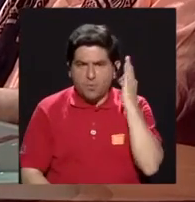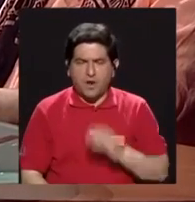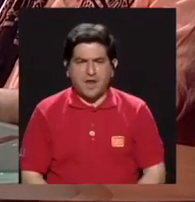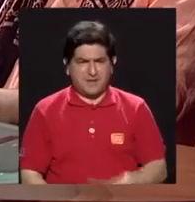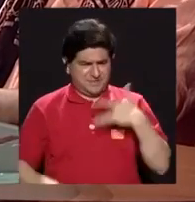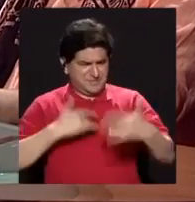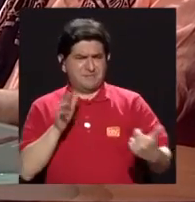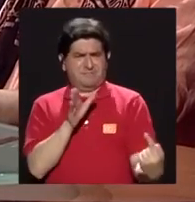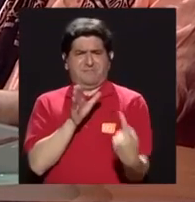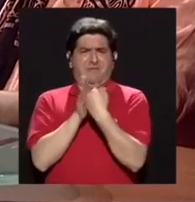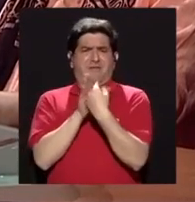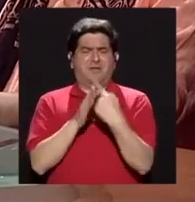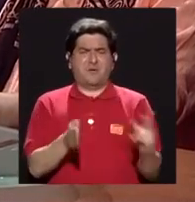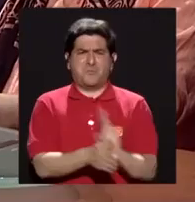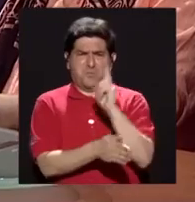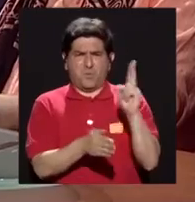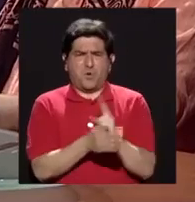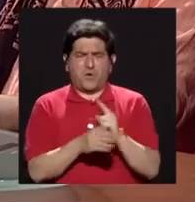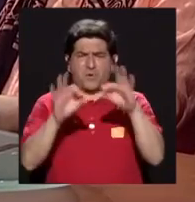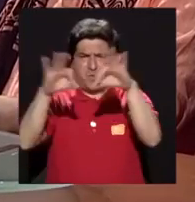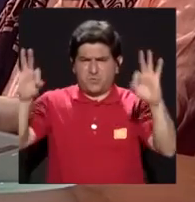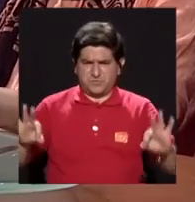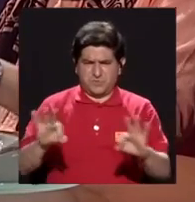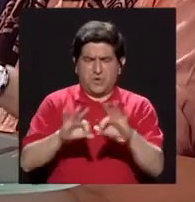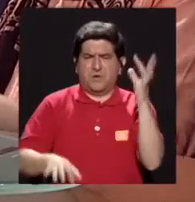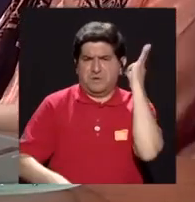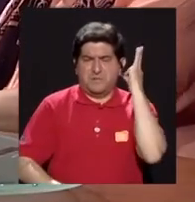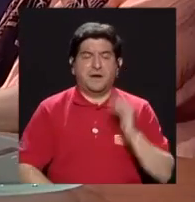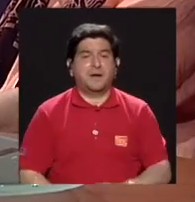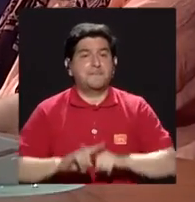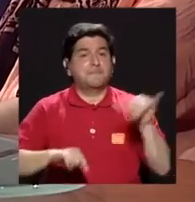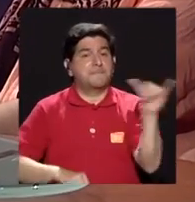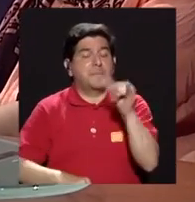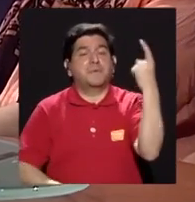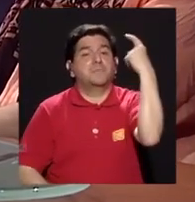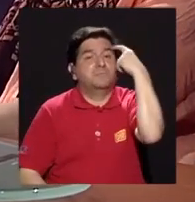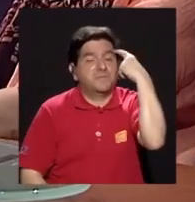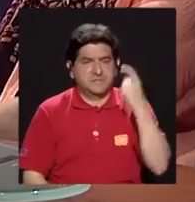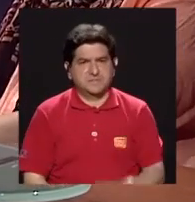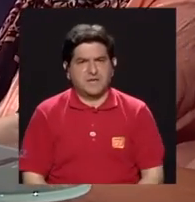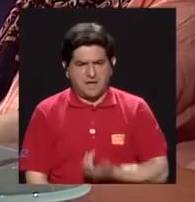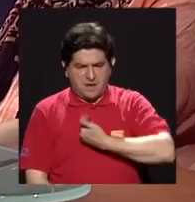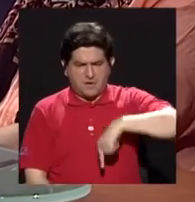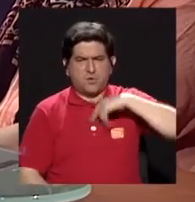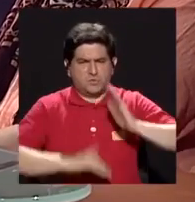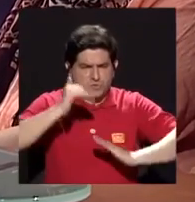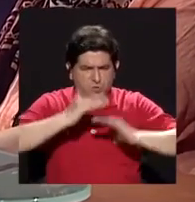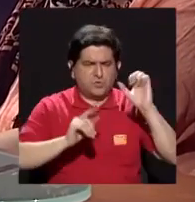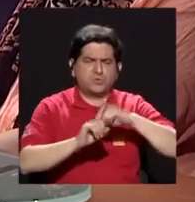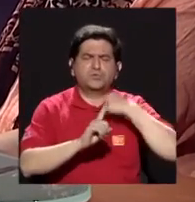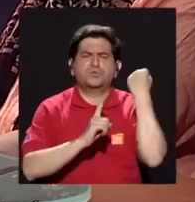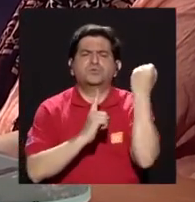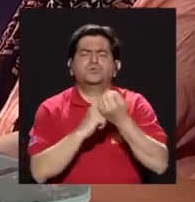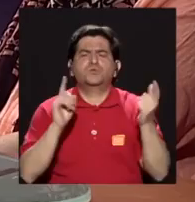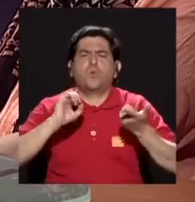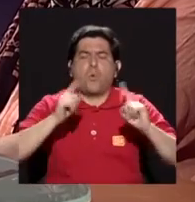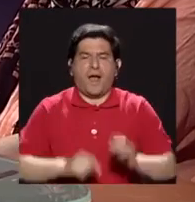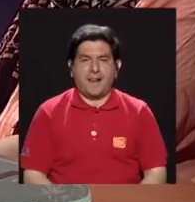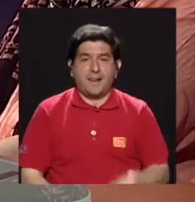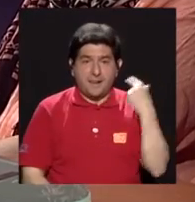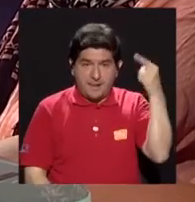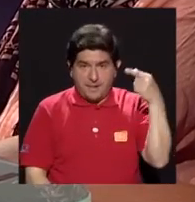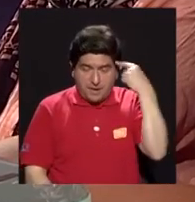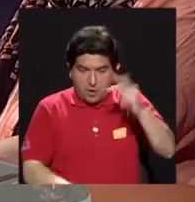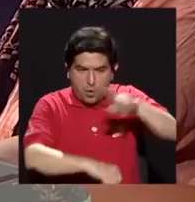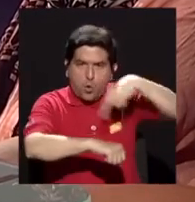se ven ofendidas por la utilización de la imagen femenina pero también nos lleva a pensar bueno como nos hemos construido como sociedad nosotros como gobierno